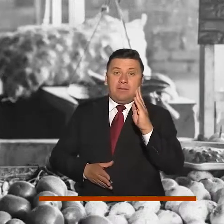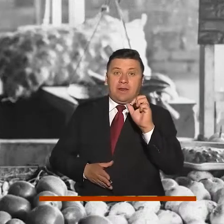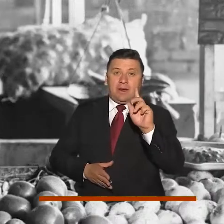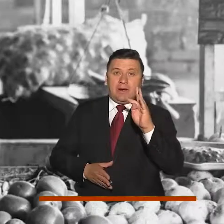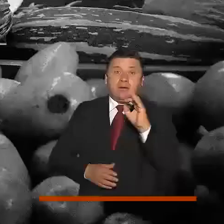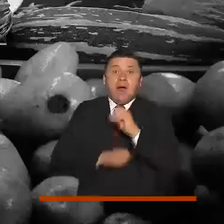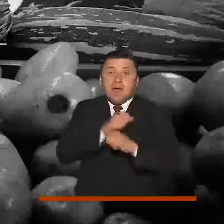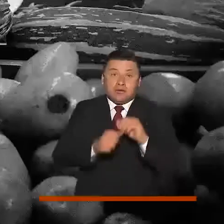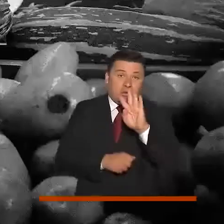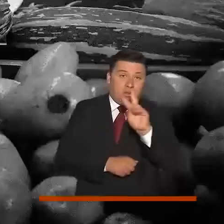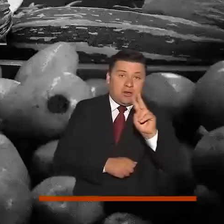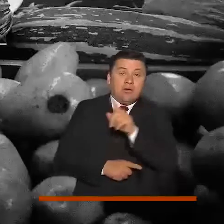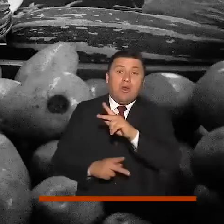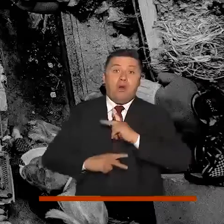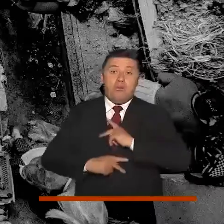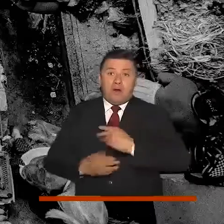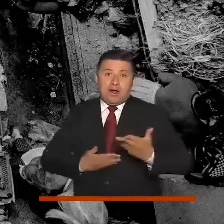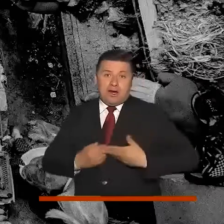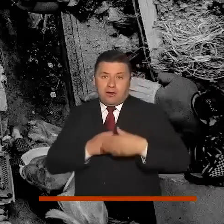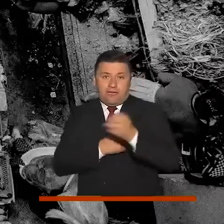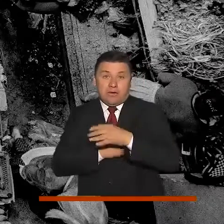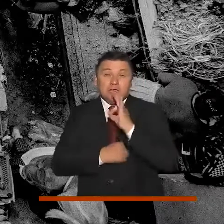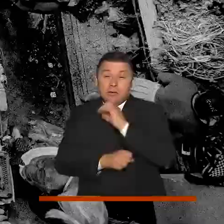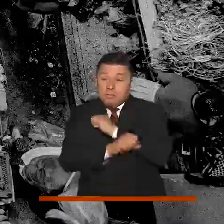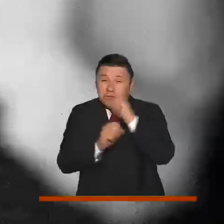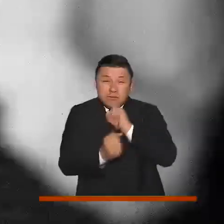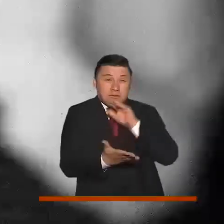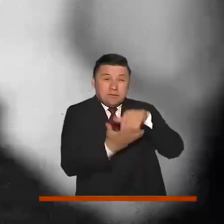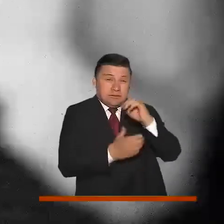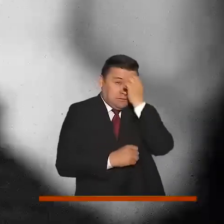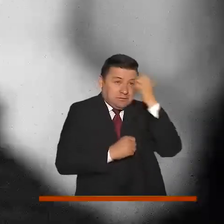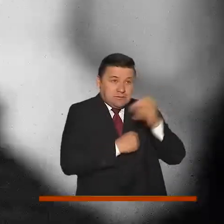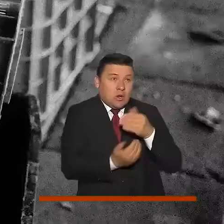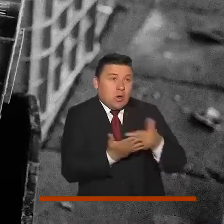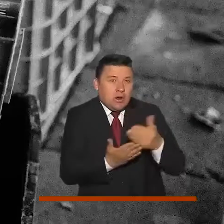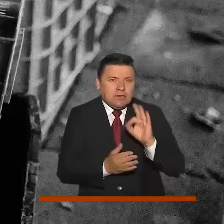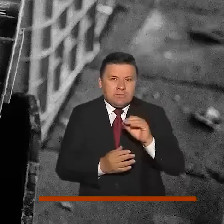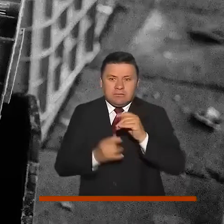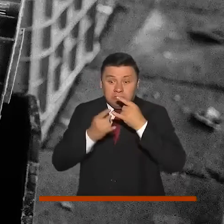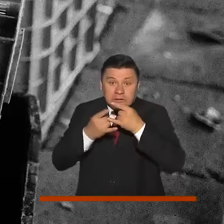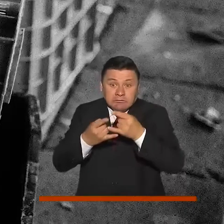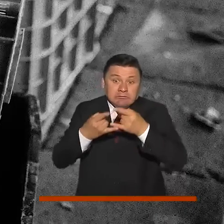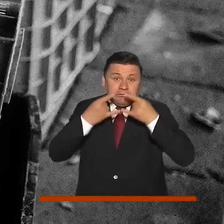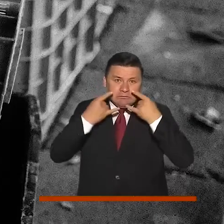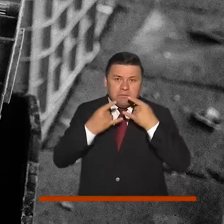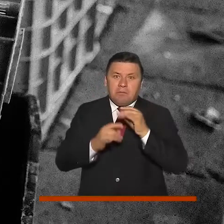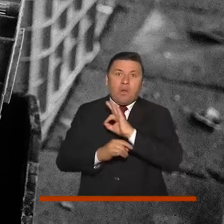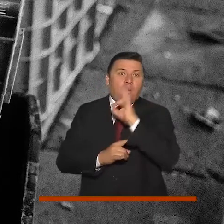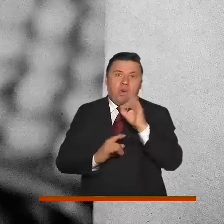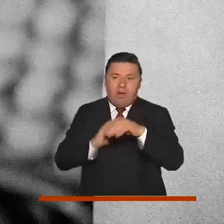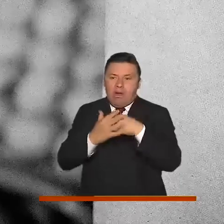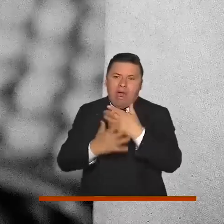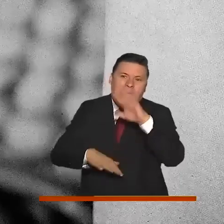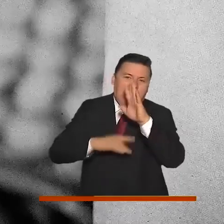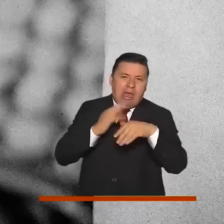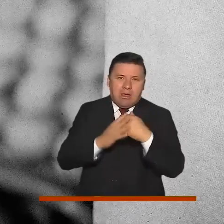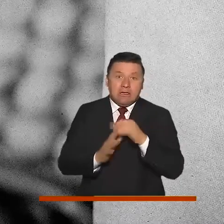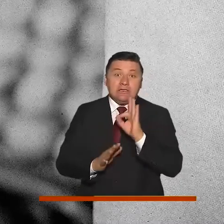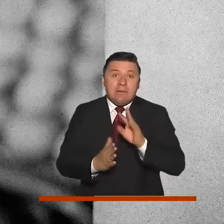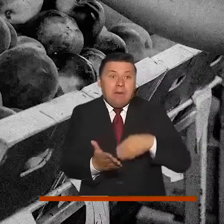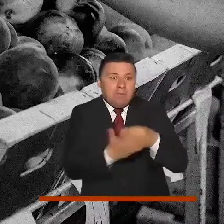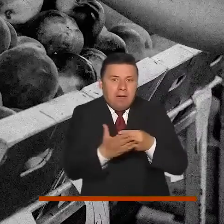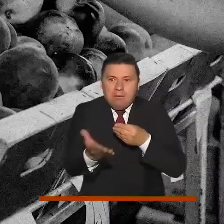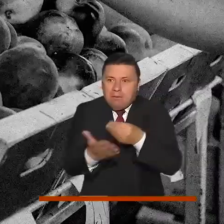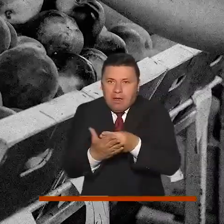42 años. Dueño de un Fruber. Madruga a la plaza de mercado. Se pone tapabocas, pero no se lava las manos con frecuencia. Todo lo paga en